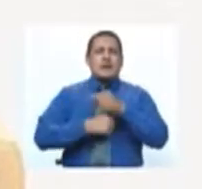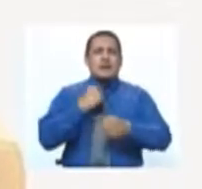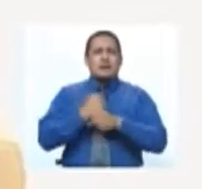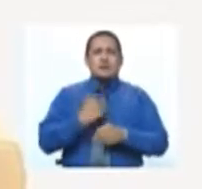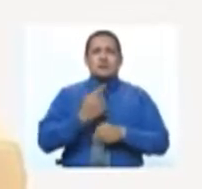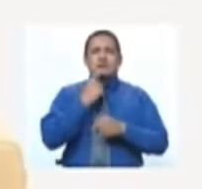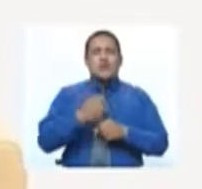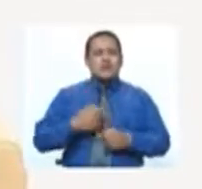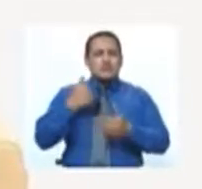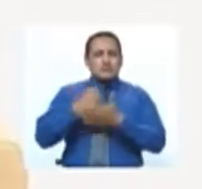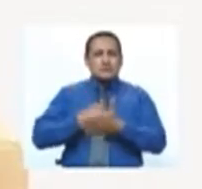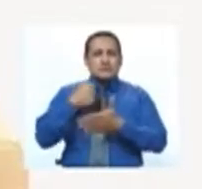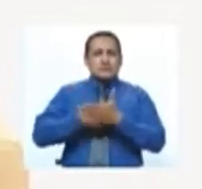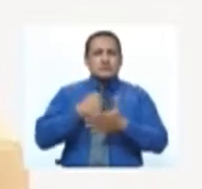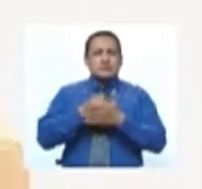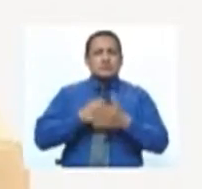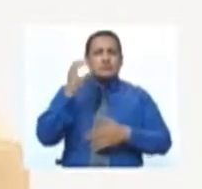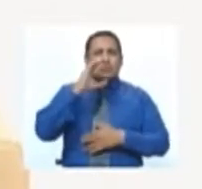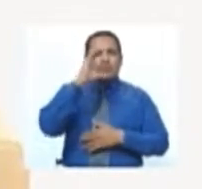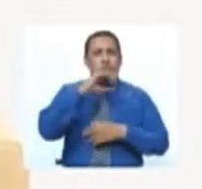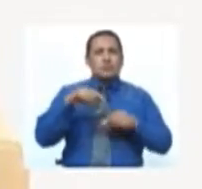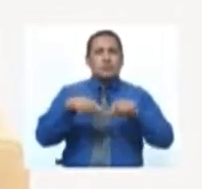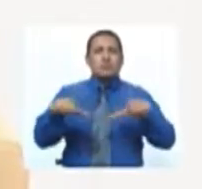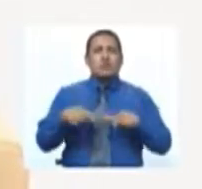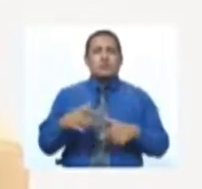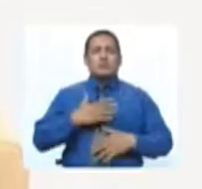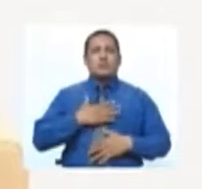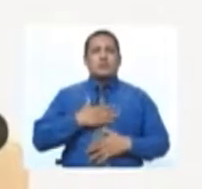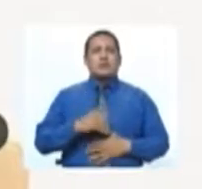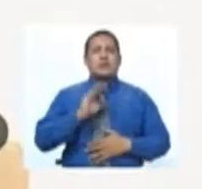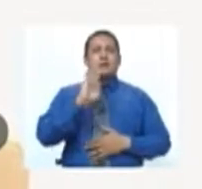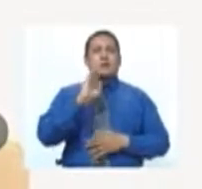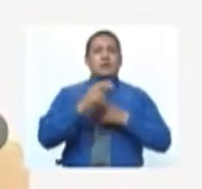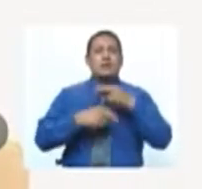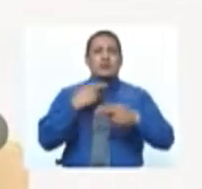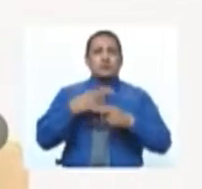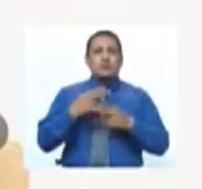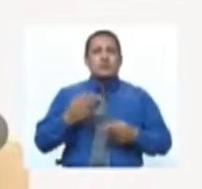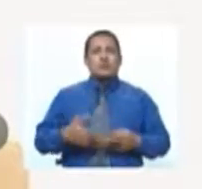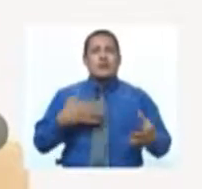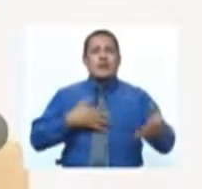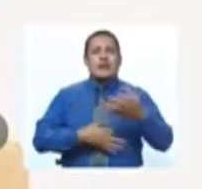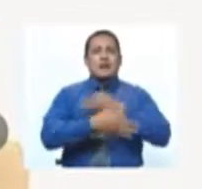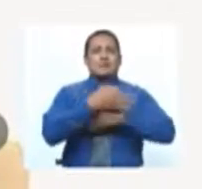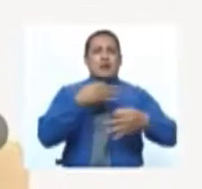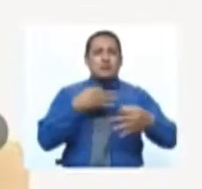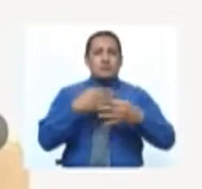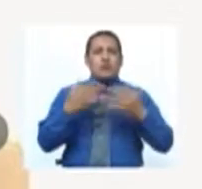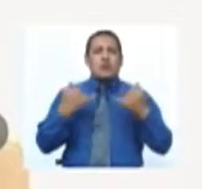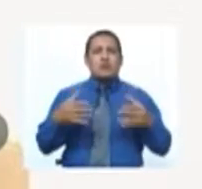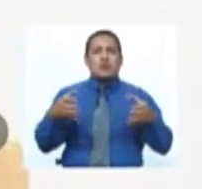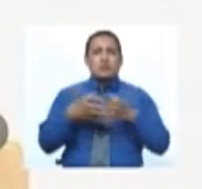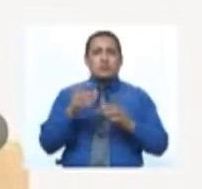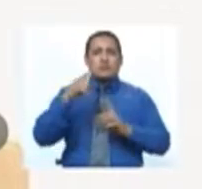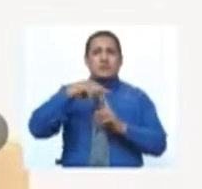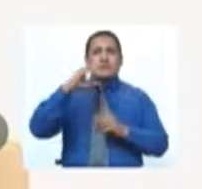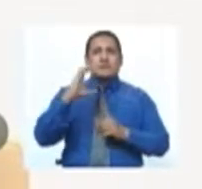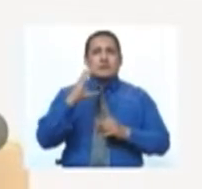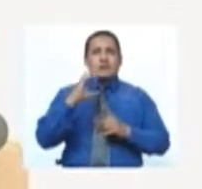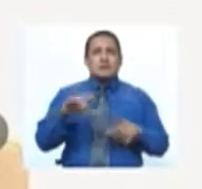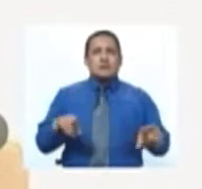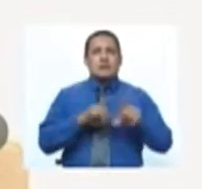ha estado perseverando para conseguir un local propio. Y bueno, el Banco de la Nación le ha transferido al Tribunal